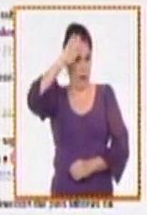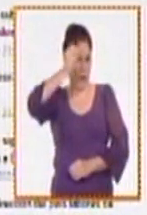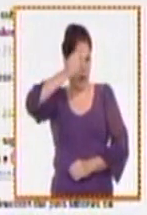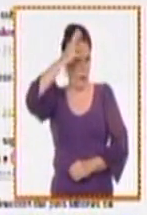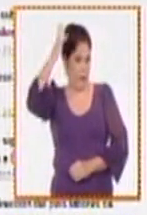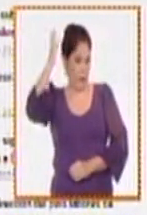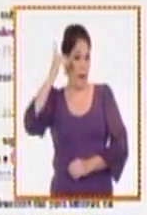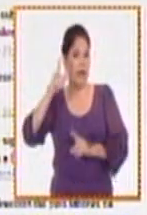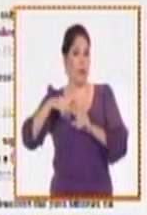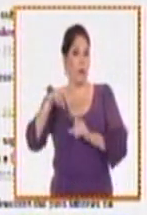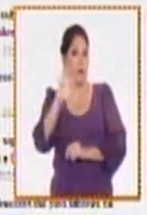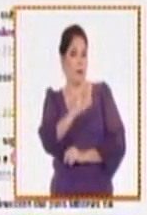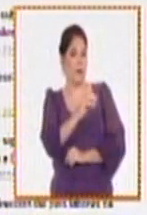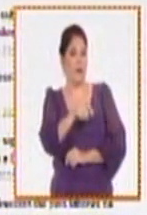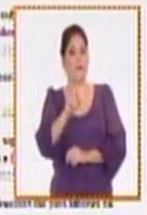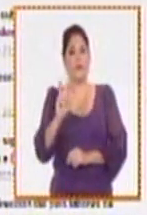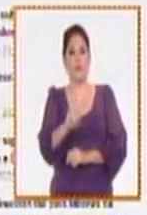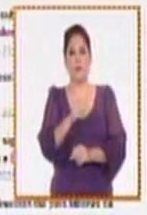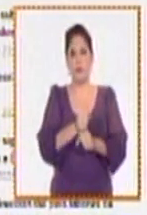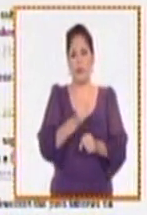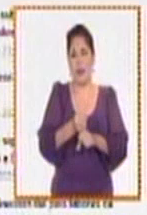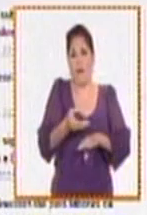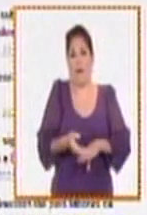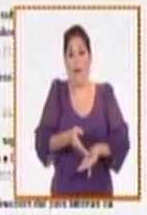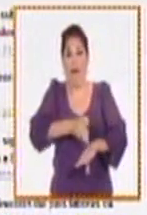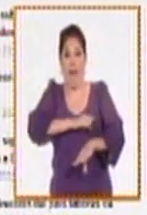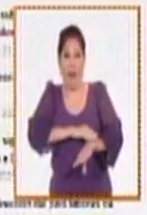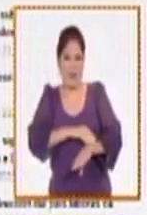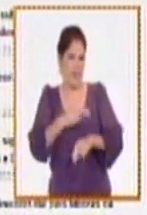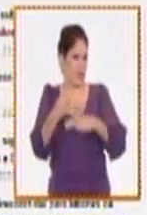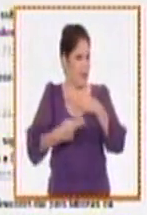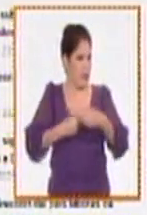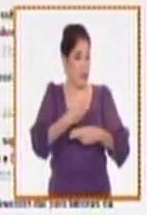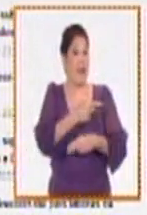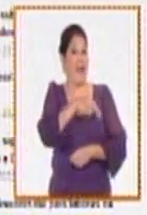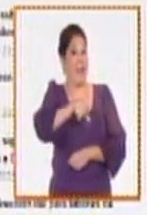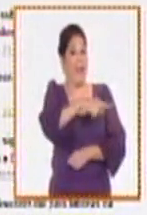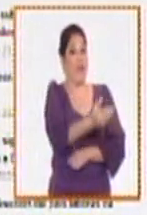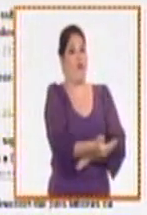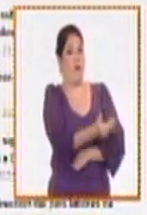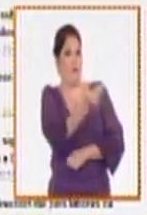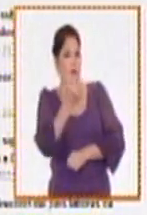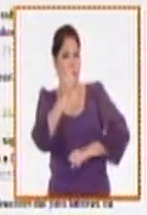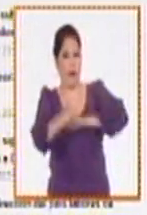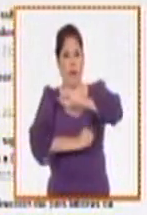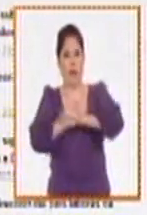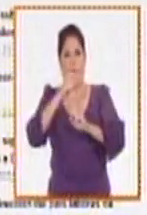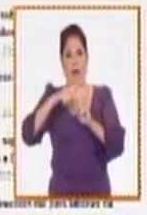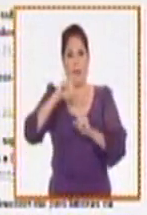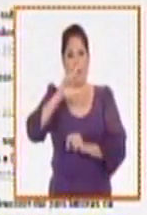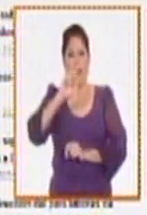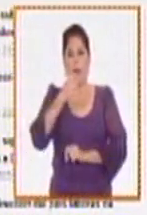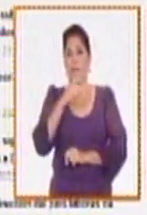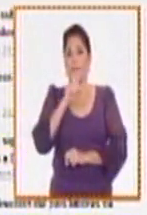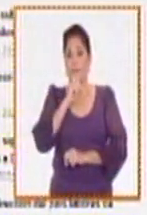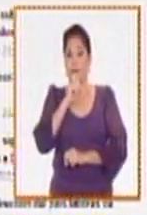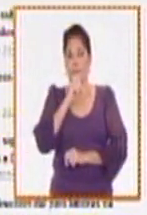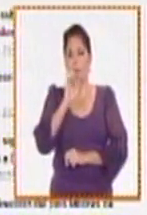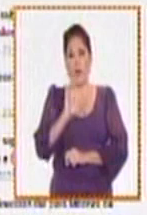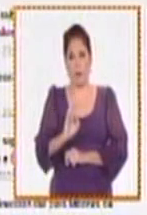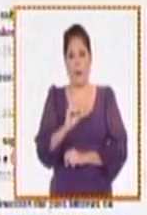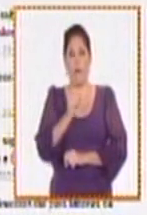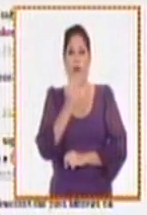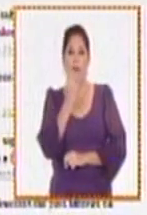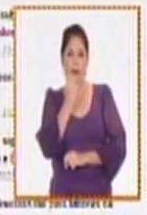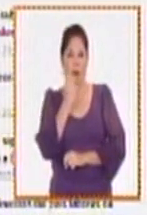X, esta visita de trabajo precede a la que realizará al Estado de Qatar y también a la República Islámica de Irán.